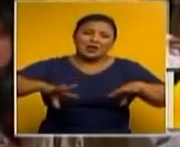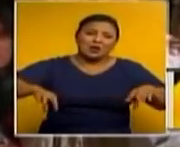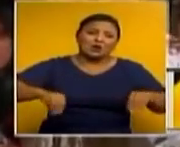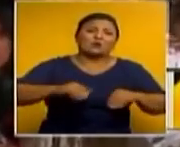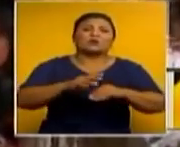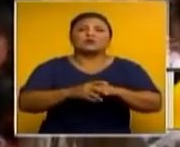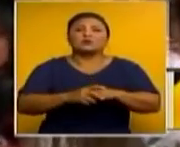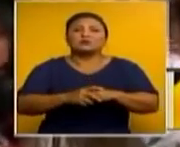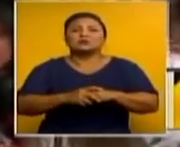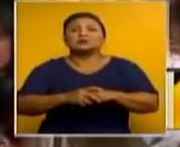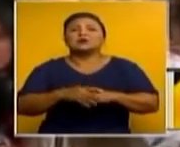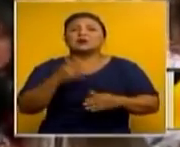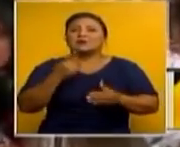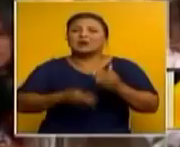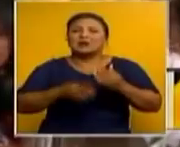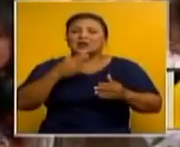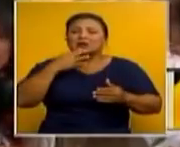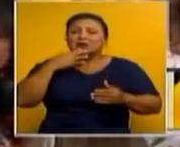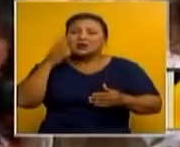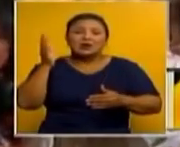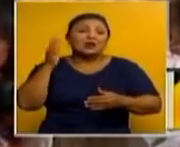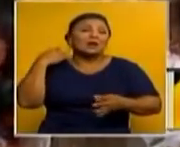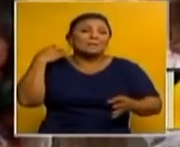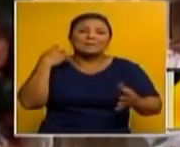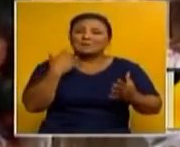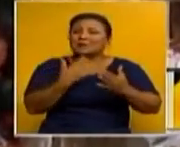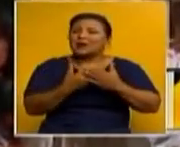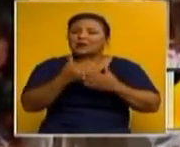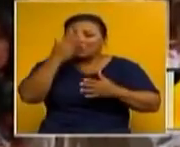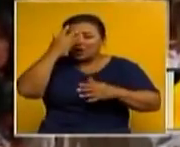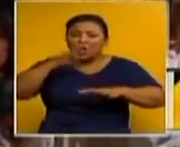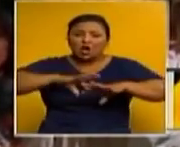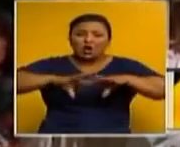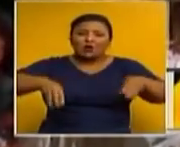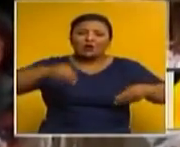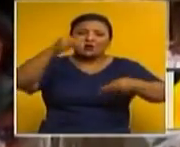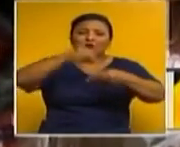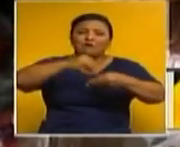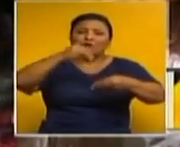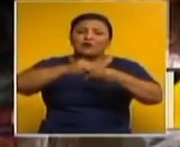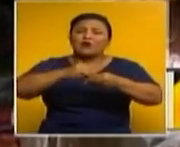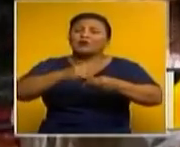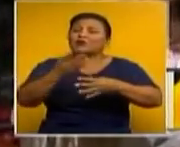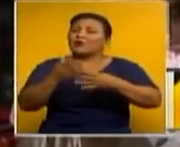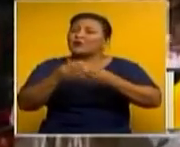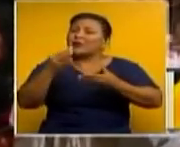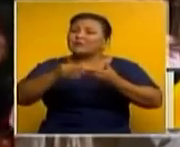quienes hayan sido sentenciados por robarse fondos del pueblo ecuatoriano